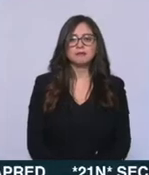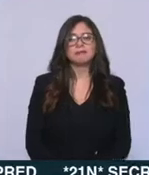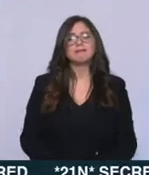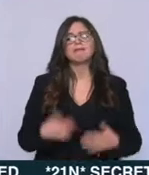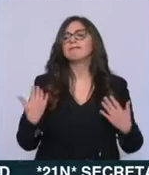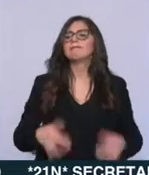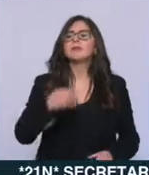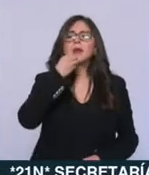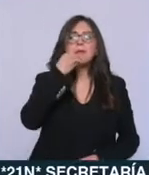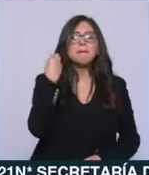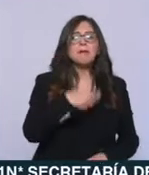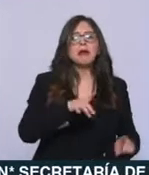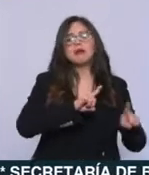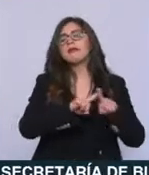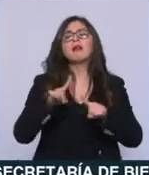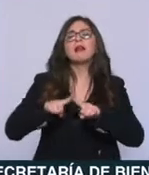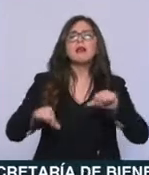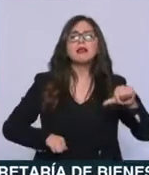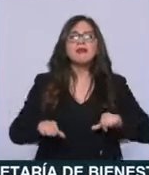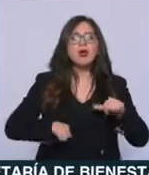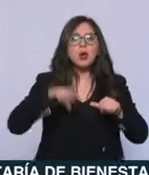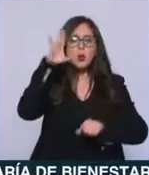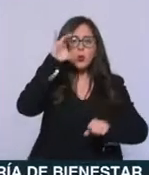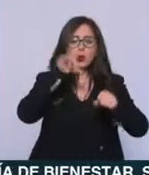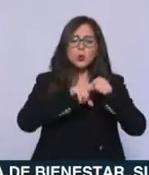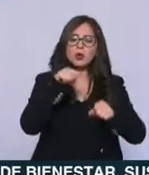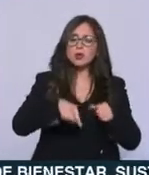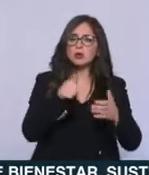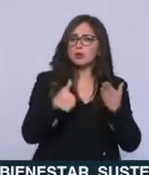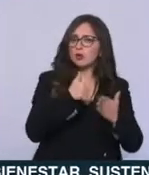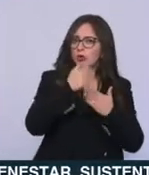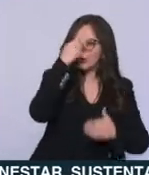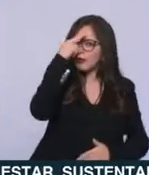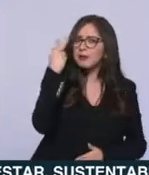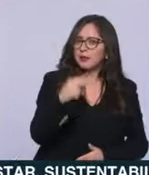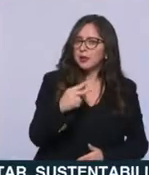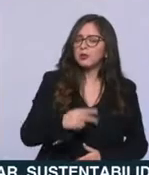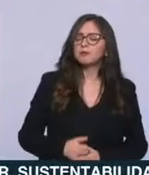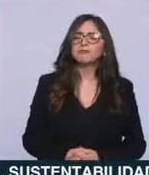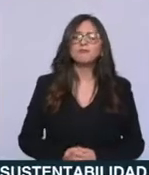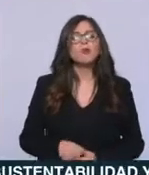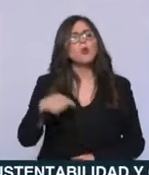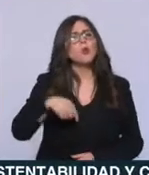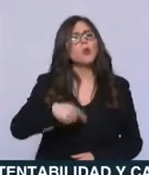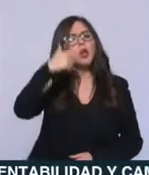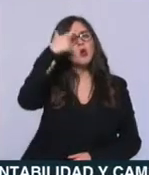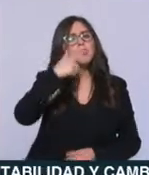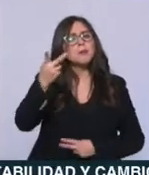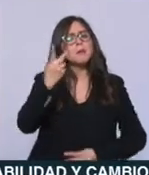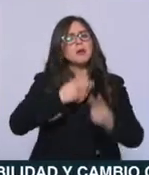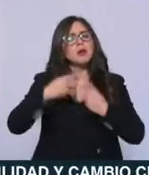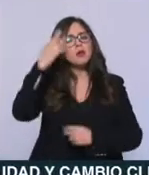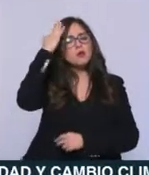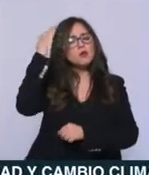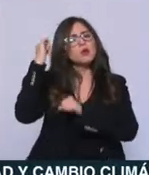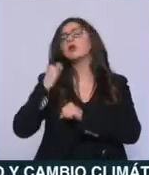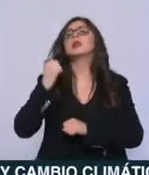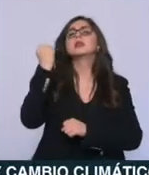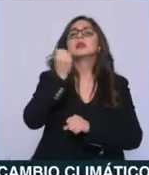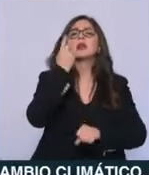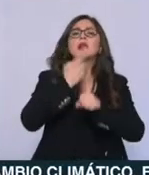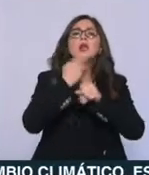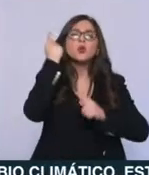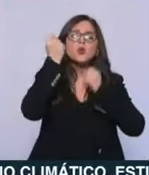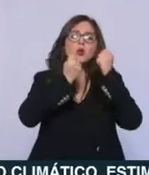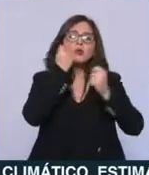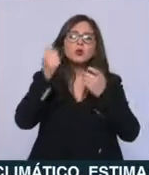Riquísima la oferta de entretenimiento y de cultura en la capital del país. Y mire usted, esta noche nos acompaña aquí en el estudio el titular de la Secretaría de Turismo de la Ciudad